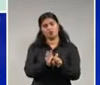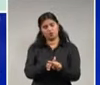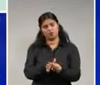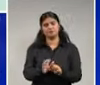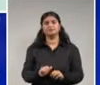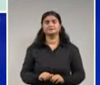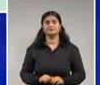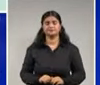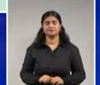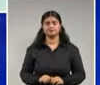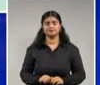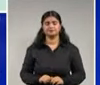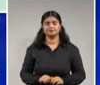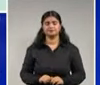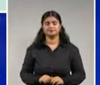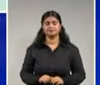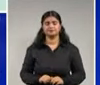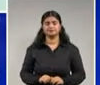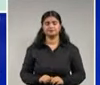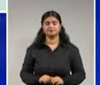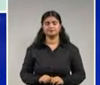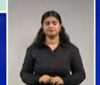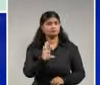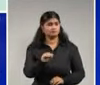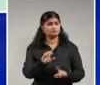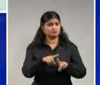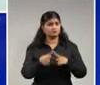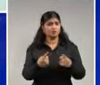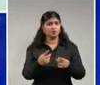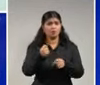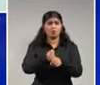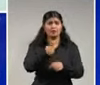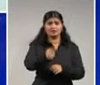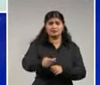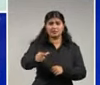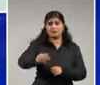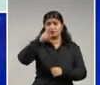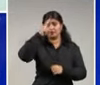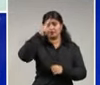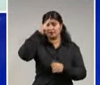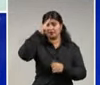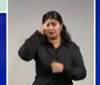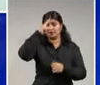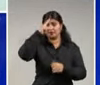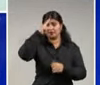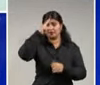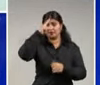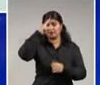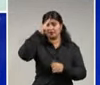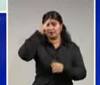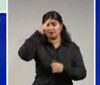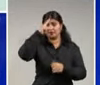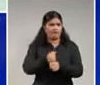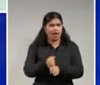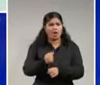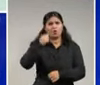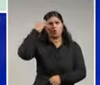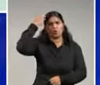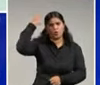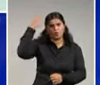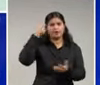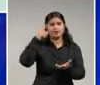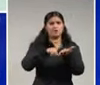no porque los compañeros vienen trabajando muy bien, conducidos por gobierno, partido, por los